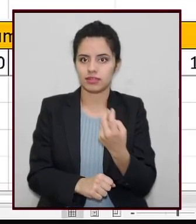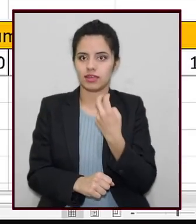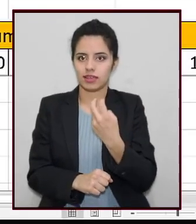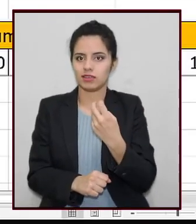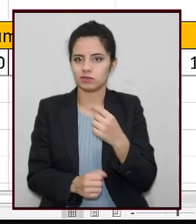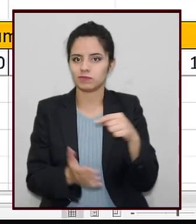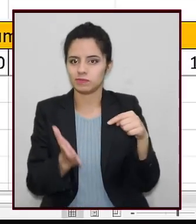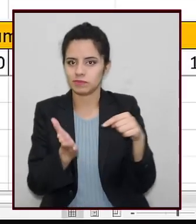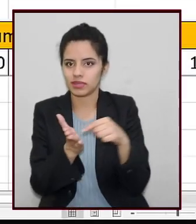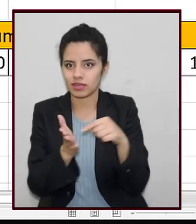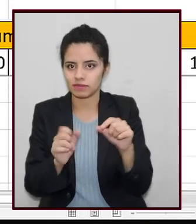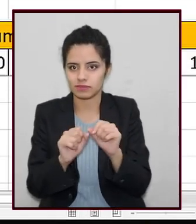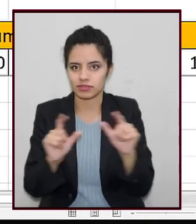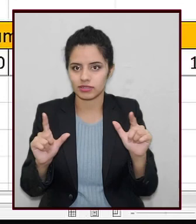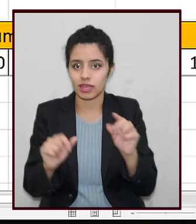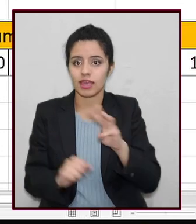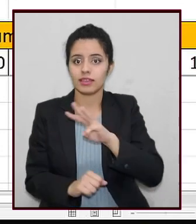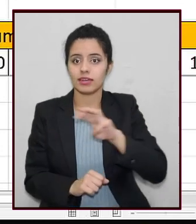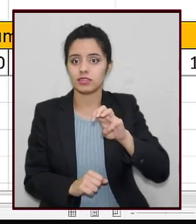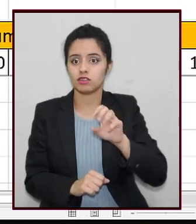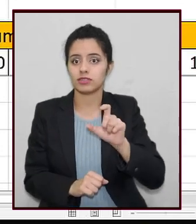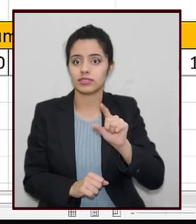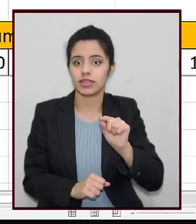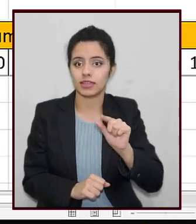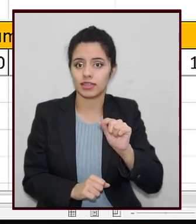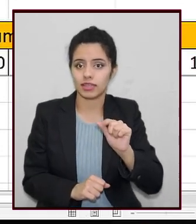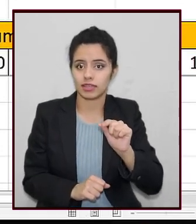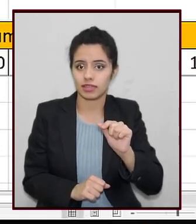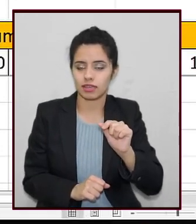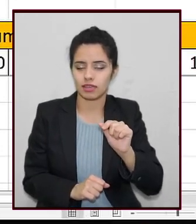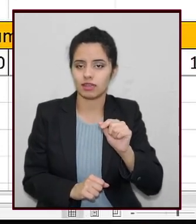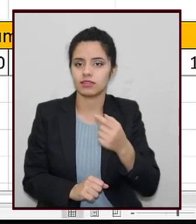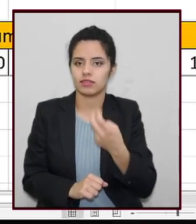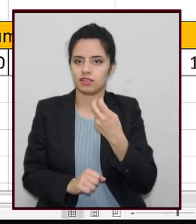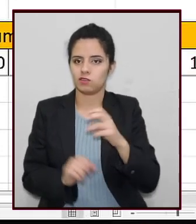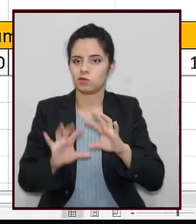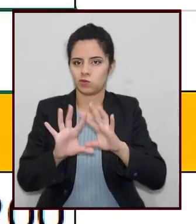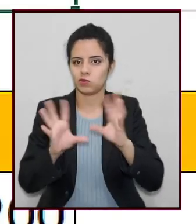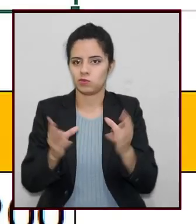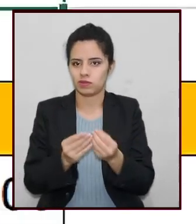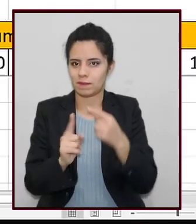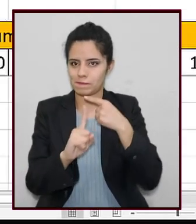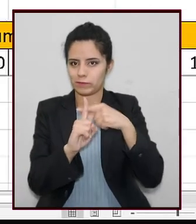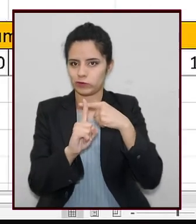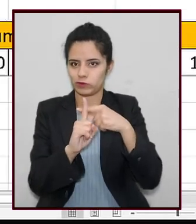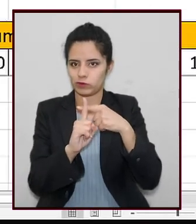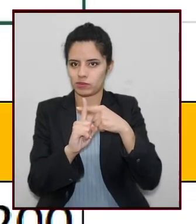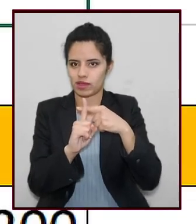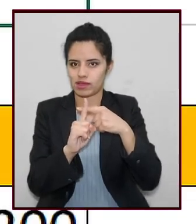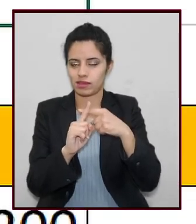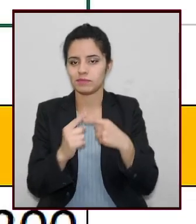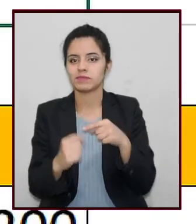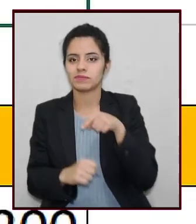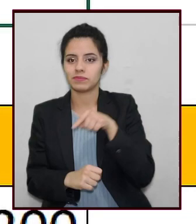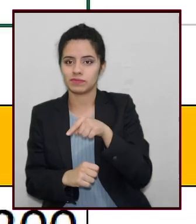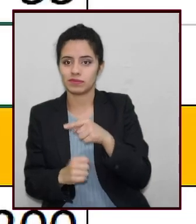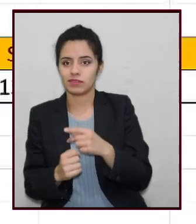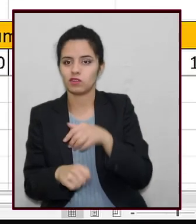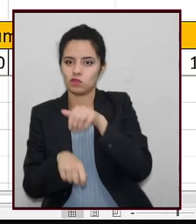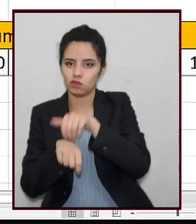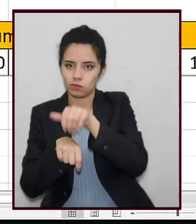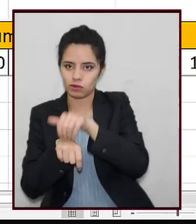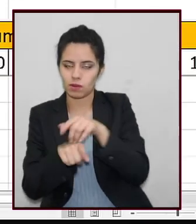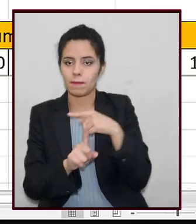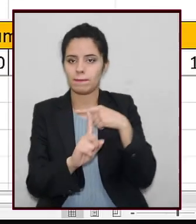y eso le doy Enter y me da como resultado 370. Entonces acabamos de hacer un cálculo bastante simple, que fue la